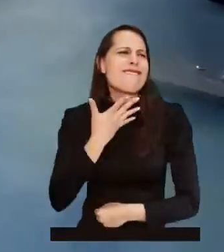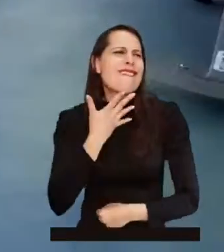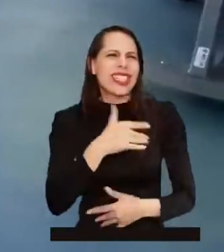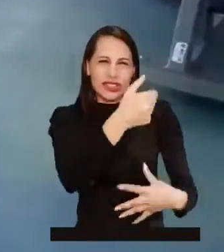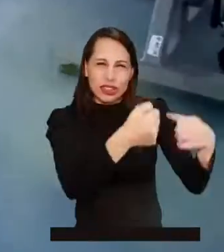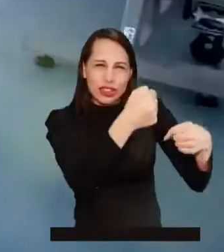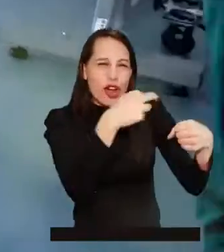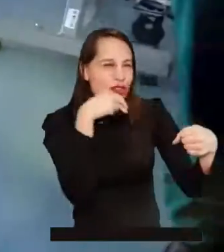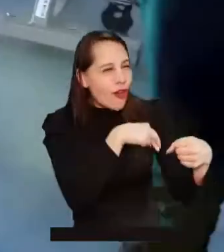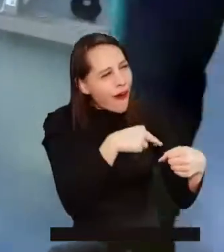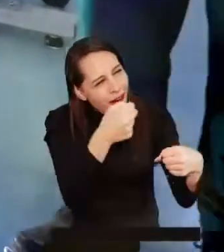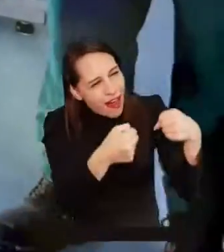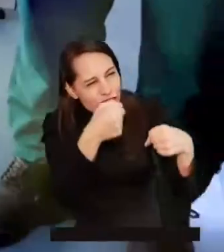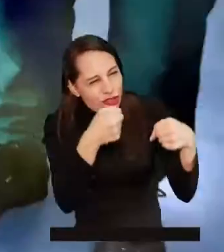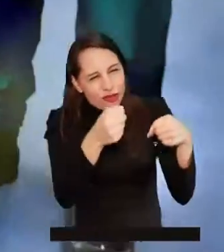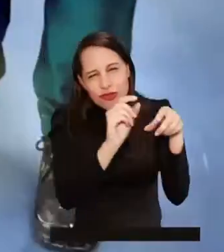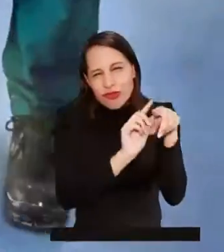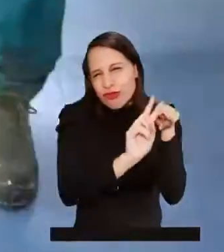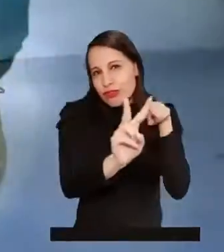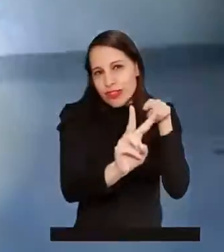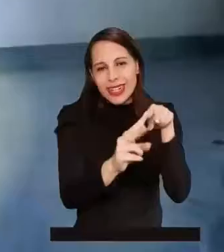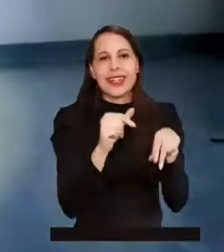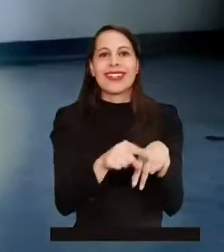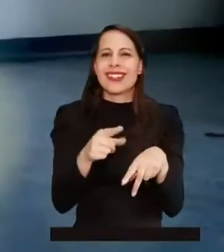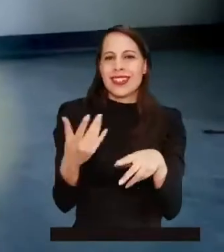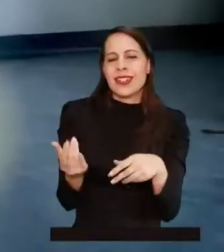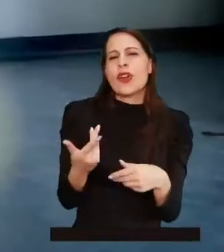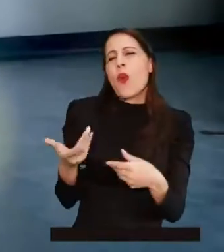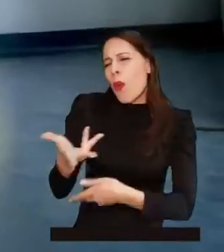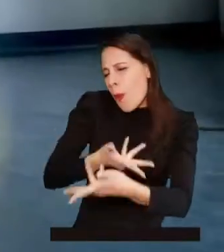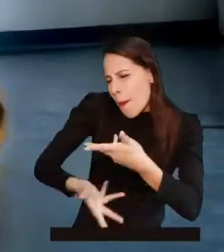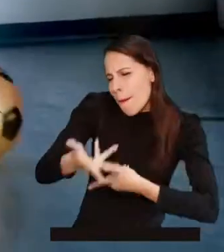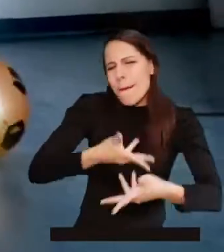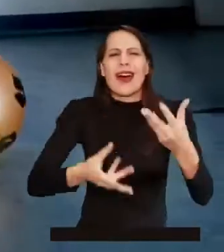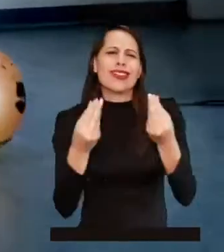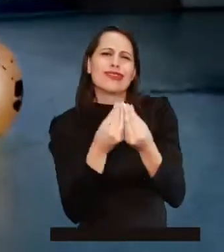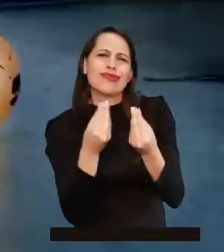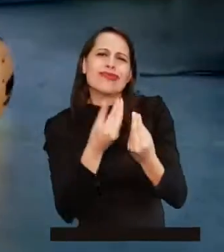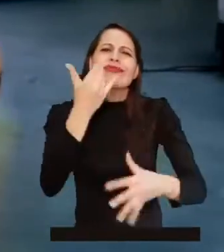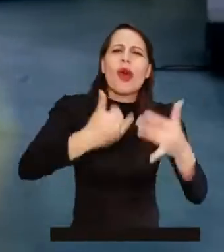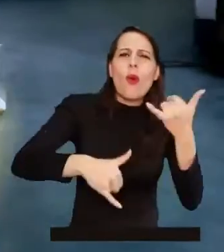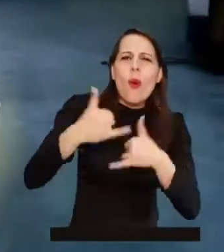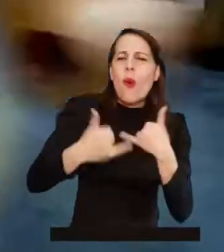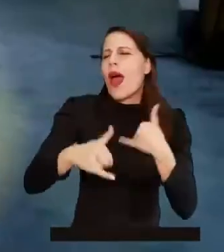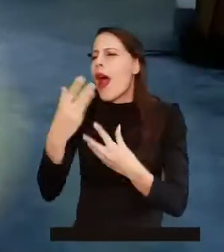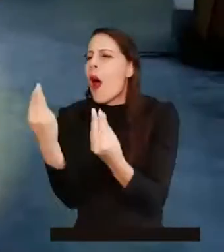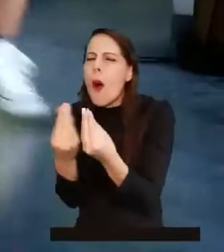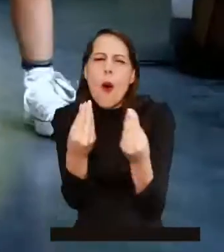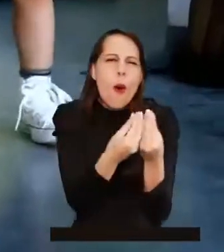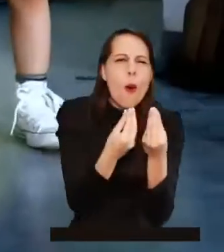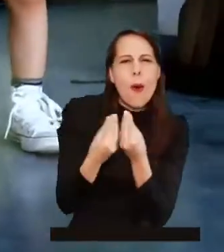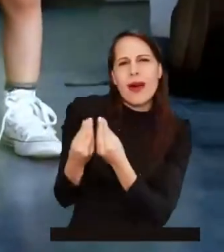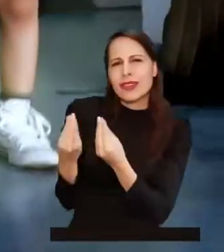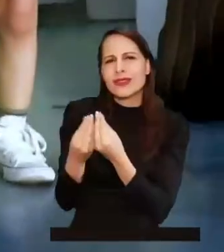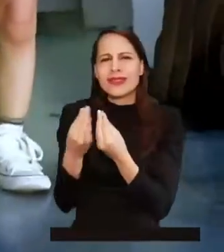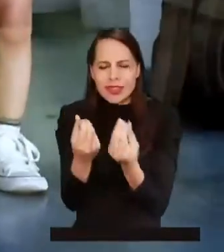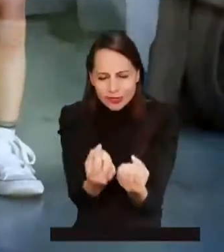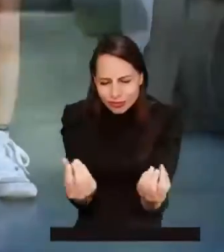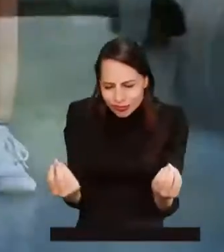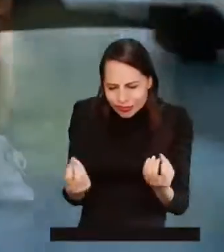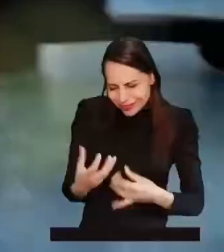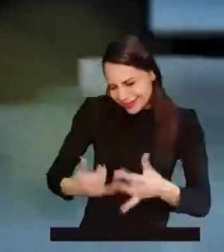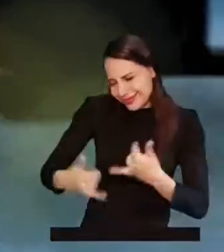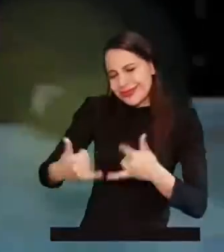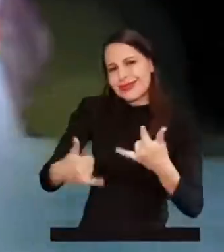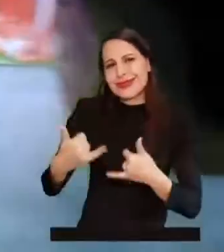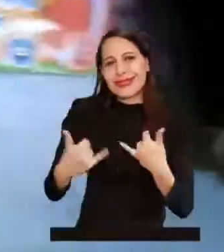Rayo McQueen, es un niño sinónimo de alegría. Él juega, corre, comparte con sus compañeritos de jardín y siempre está dispuesto a realizar